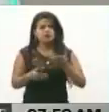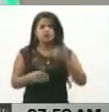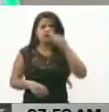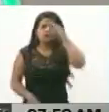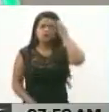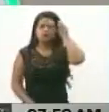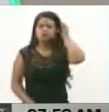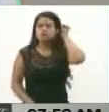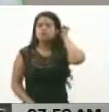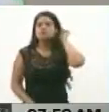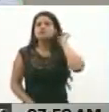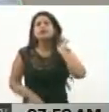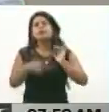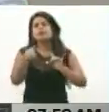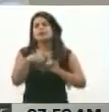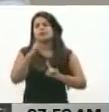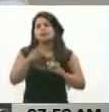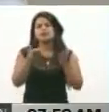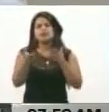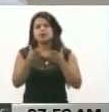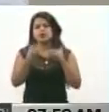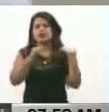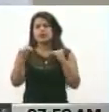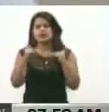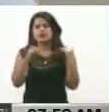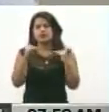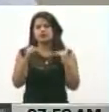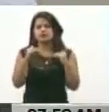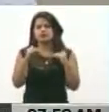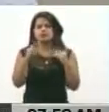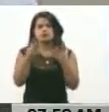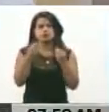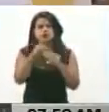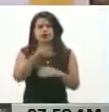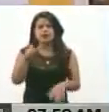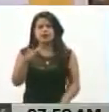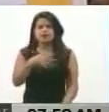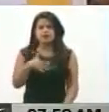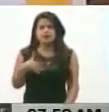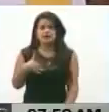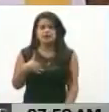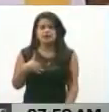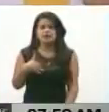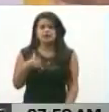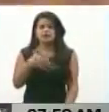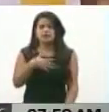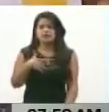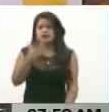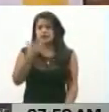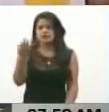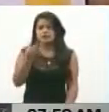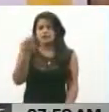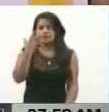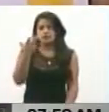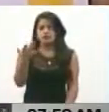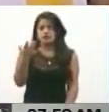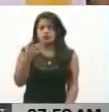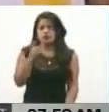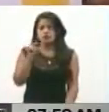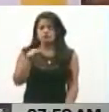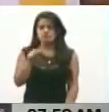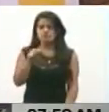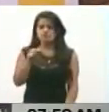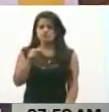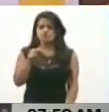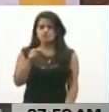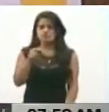SD o definición estándar. Muchos quieren, ser vistos también por esa plataforma, pero